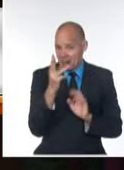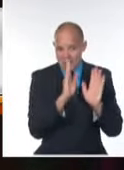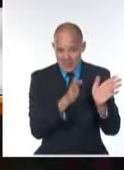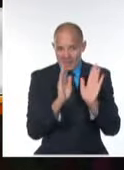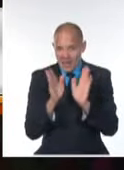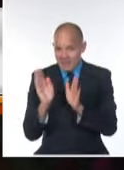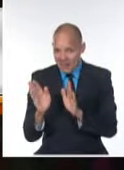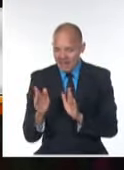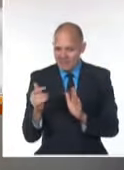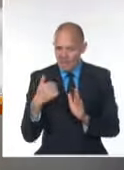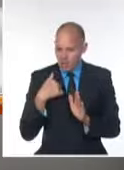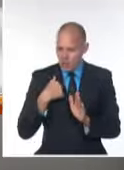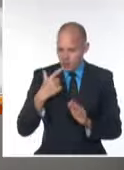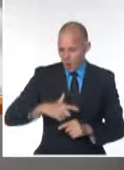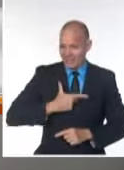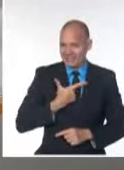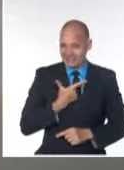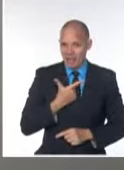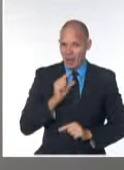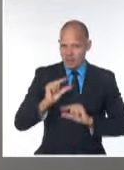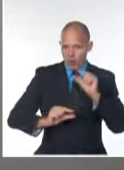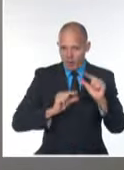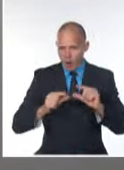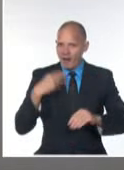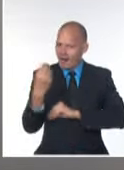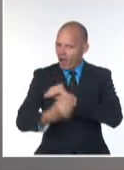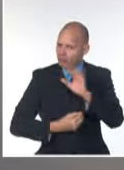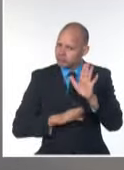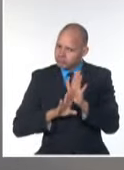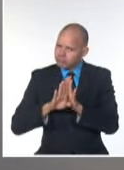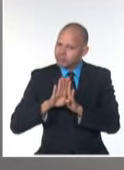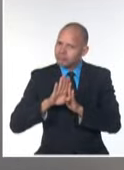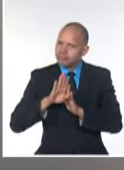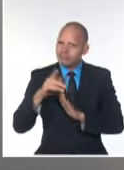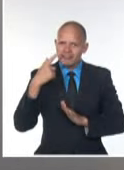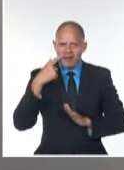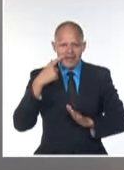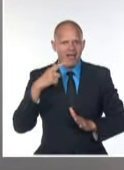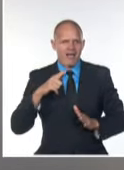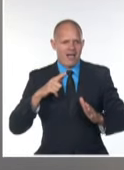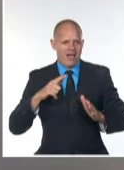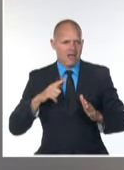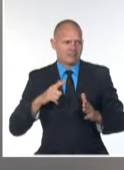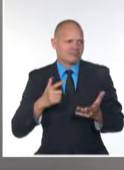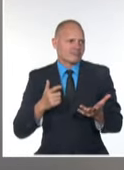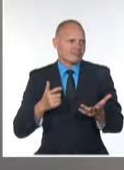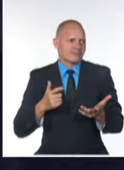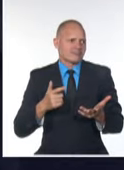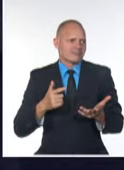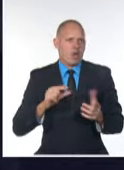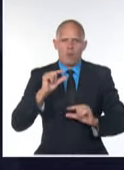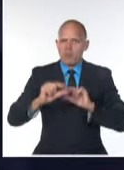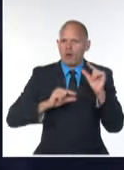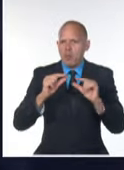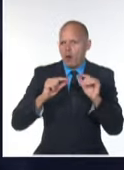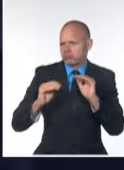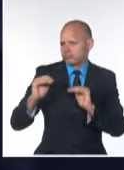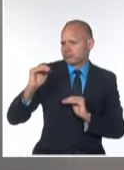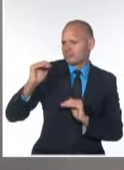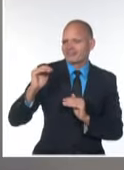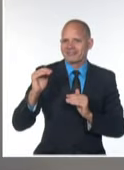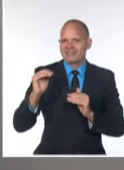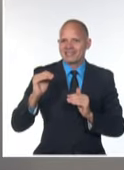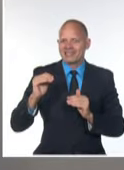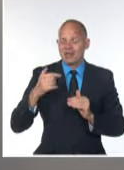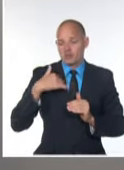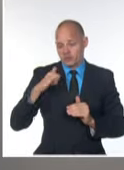tenido un ascenso considerable en todos los aspectos, actoral, de manera general para mí como ser humano,